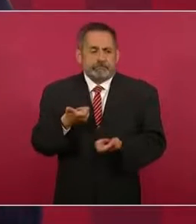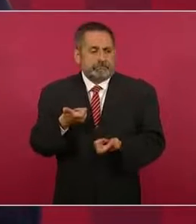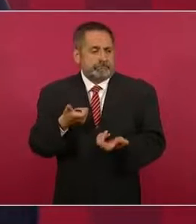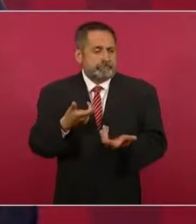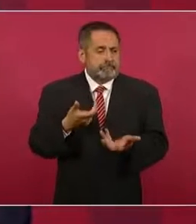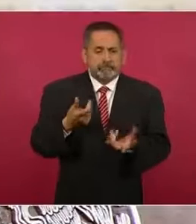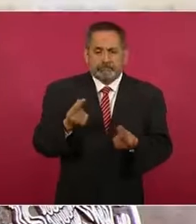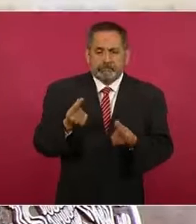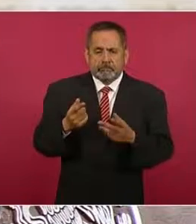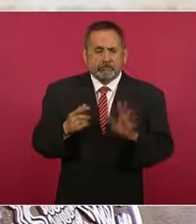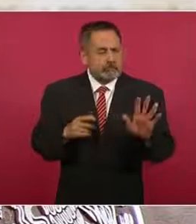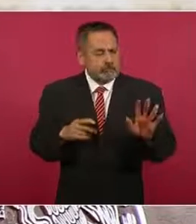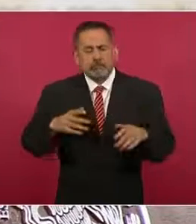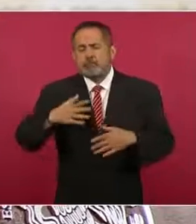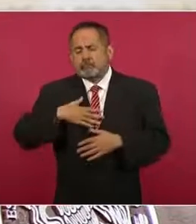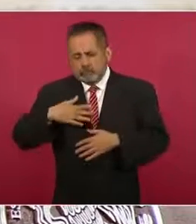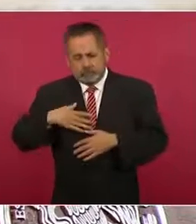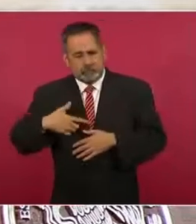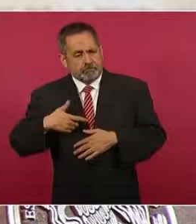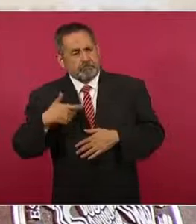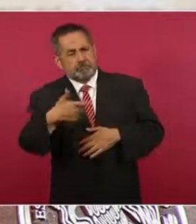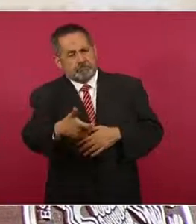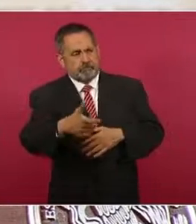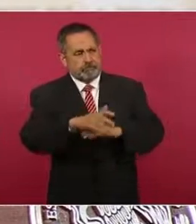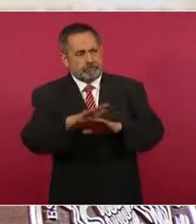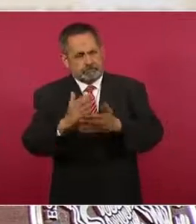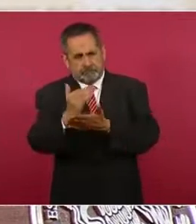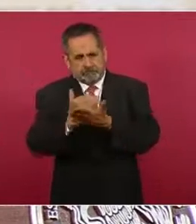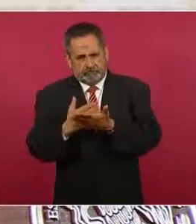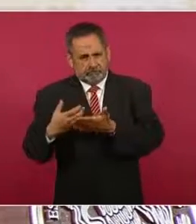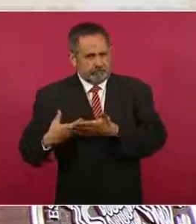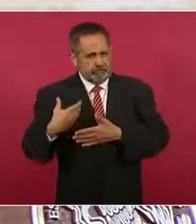se los podamos dar nosotros,